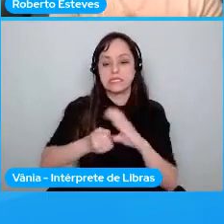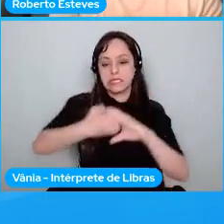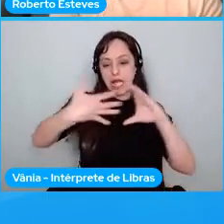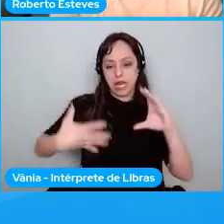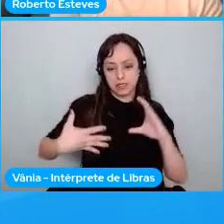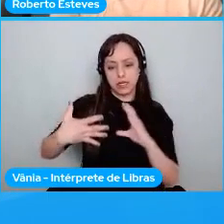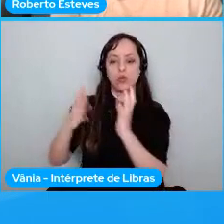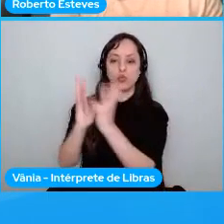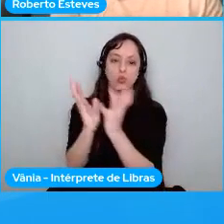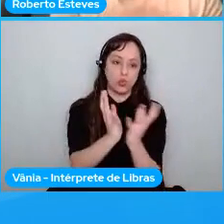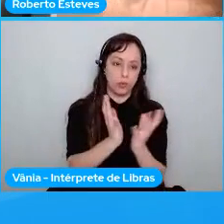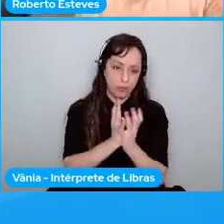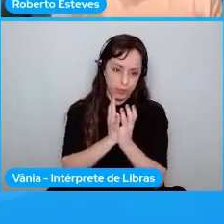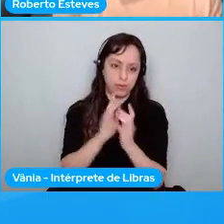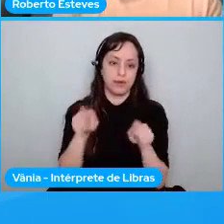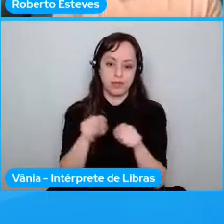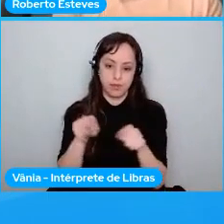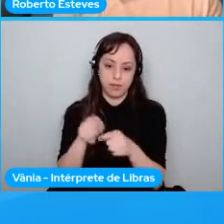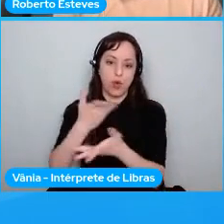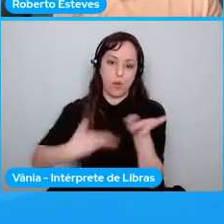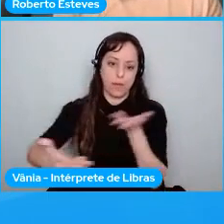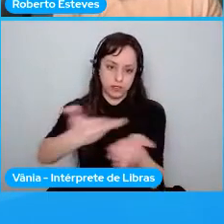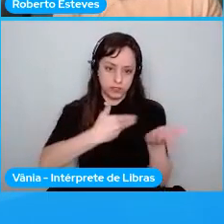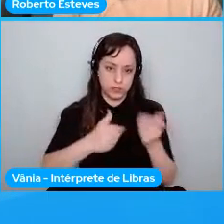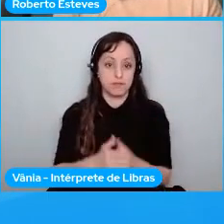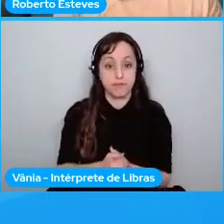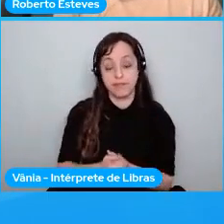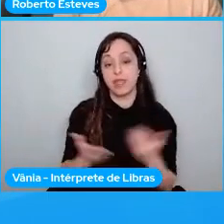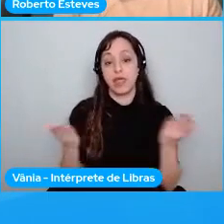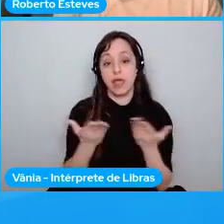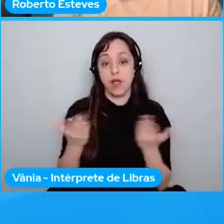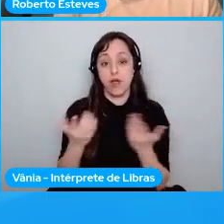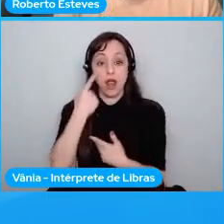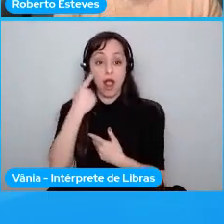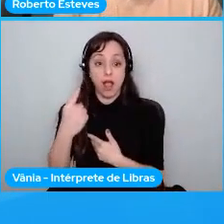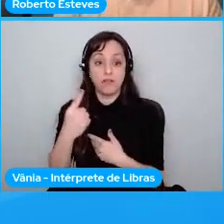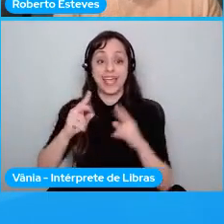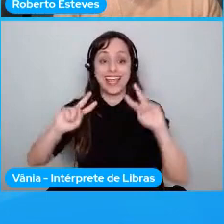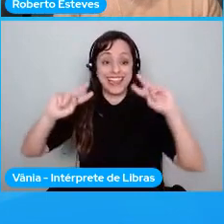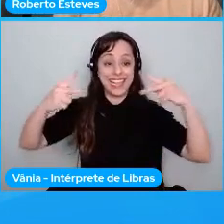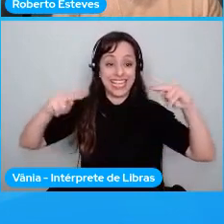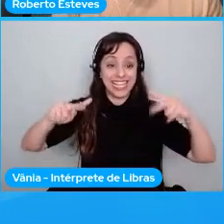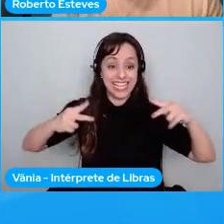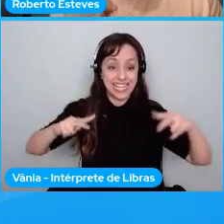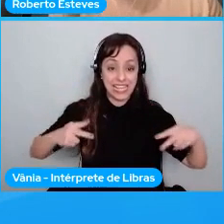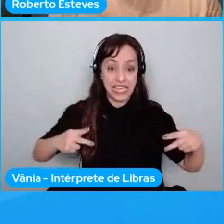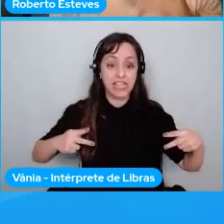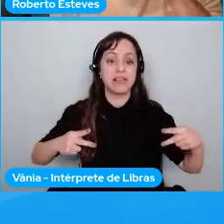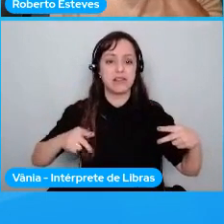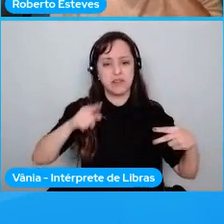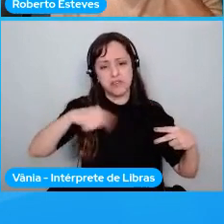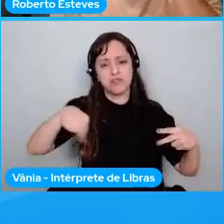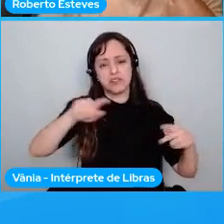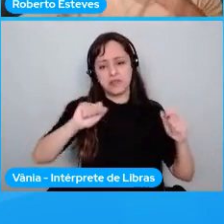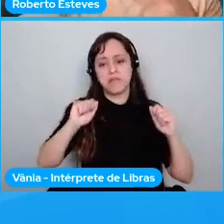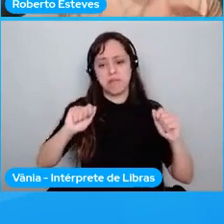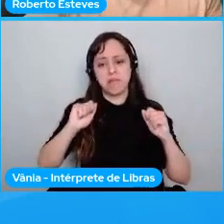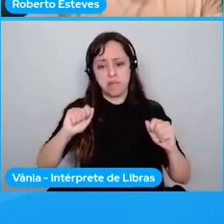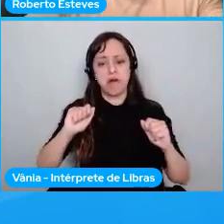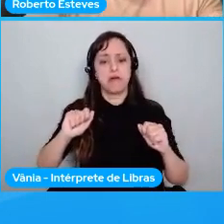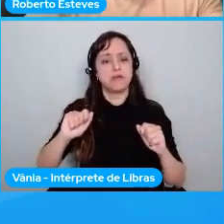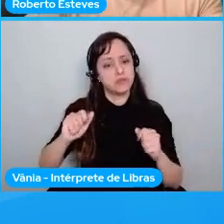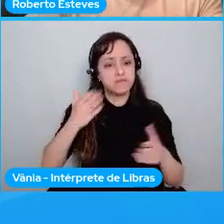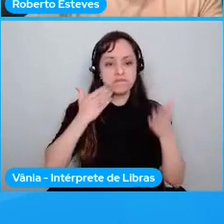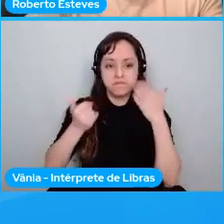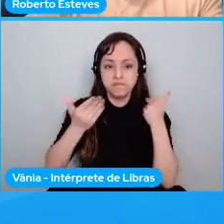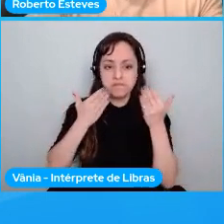Les estoy dejando unos links de interés, igual yo esta presentación la comparto para que pueda ser luego distribuida, y me quiero concentrar en este que